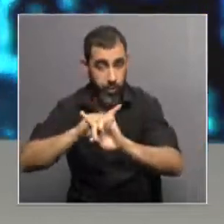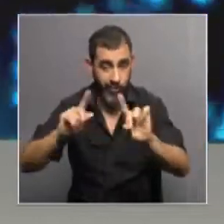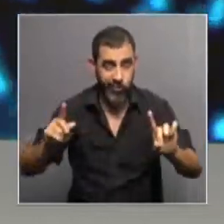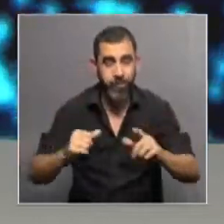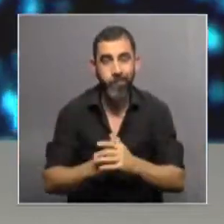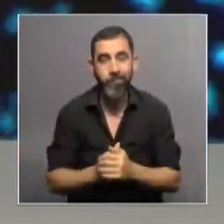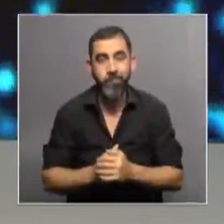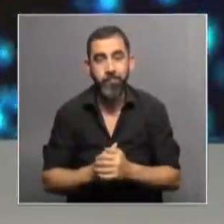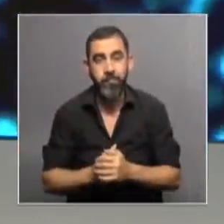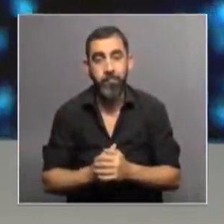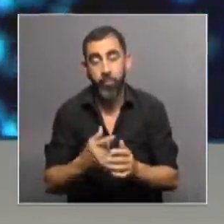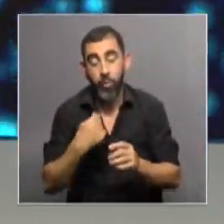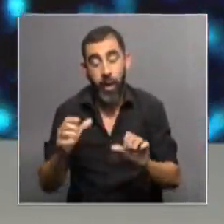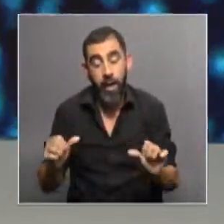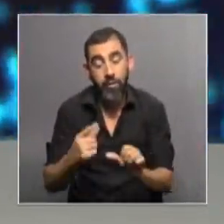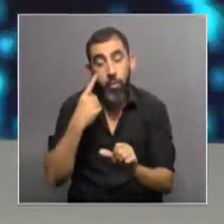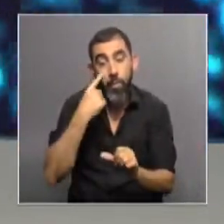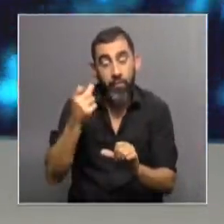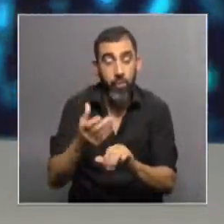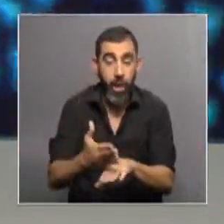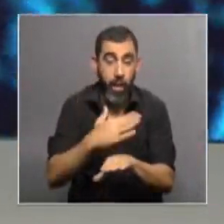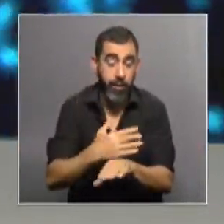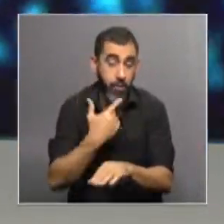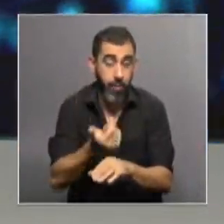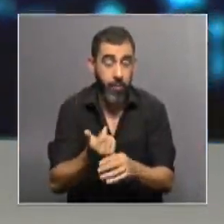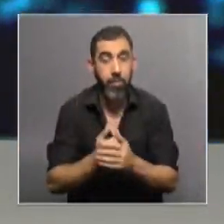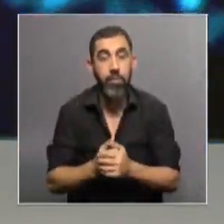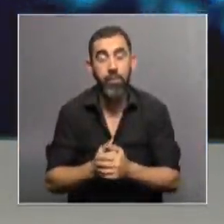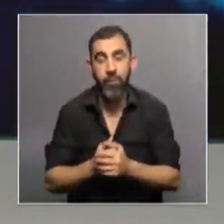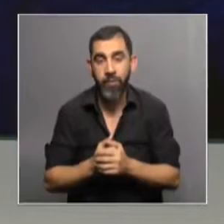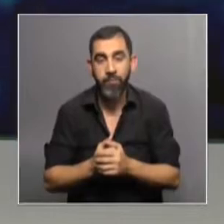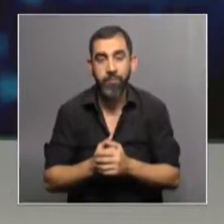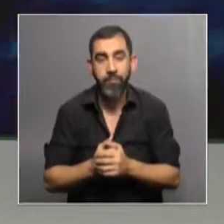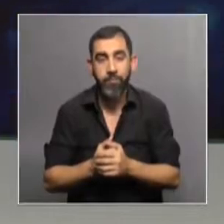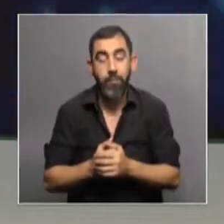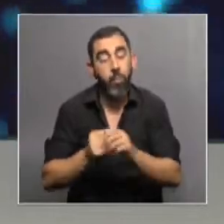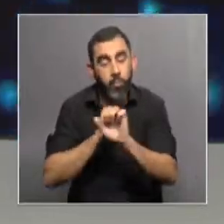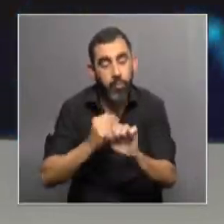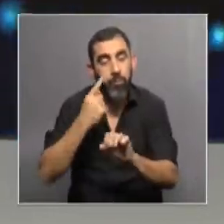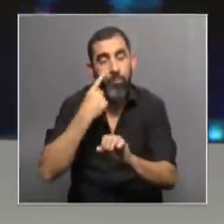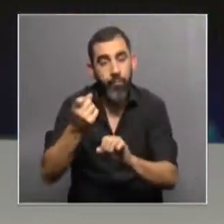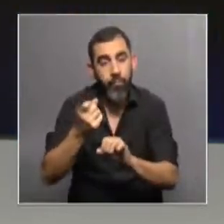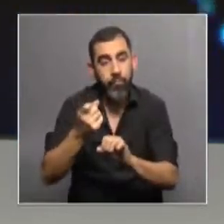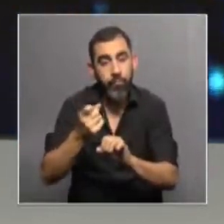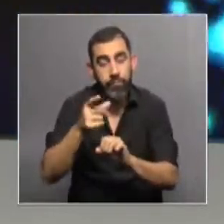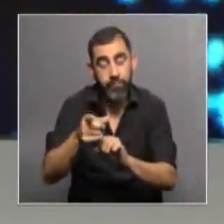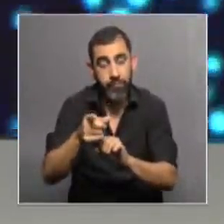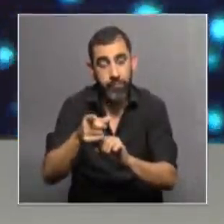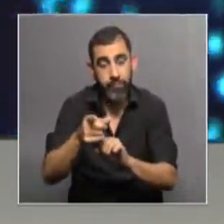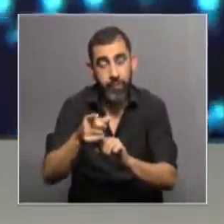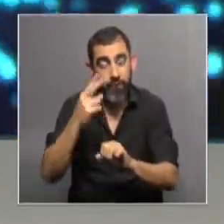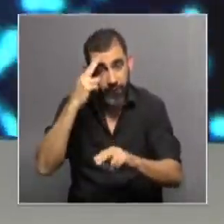nosotros, haciendo prevención primaria, por ejemplo, ¿verdad? Podemos hacer y prevenir que se produzcan esas